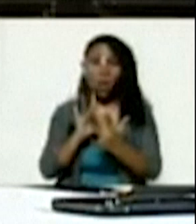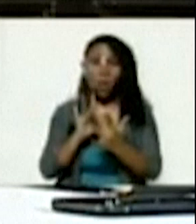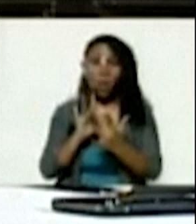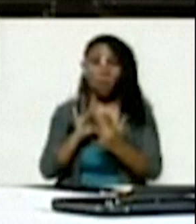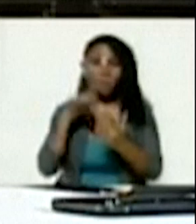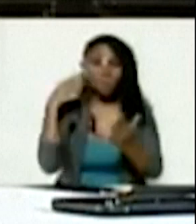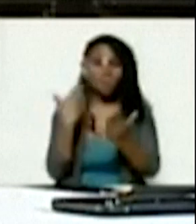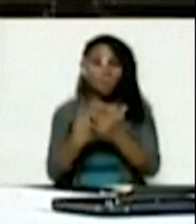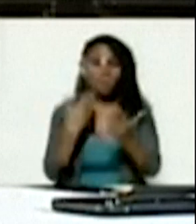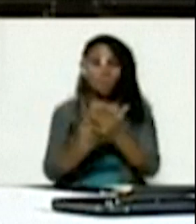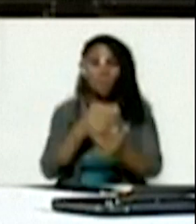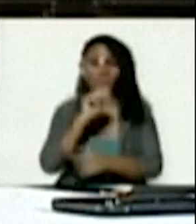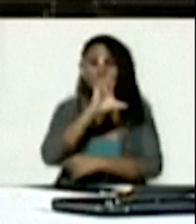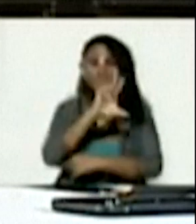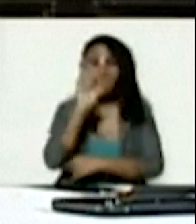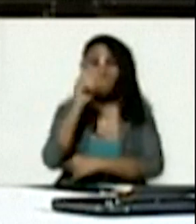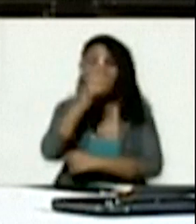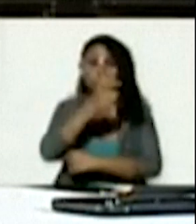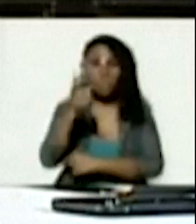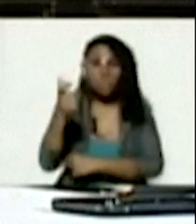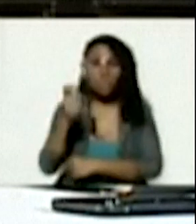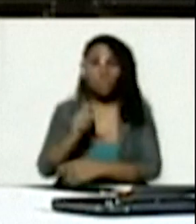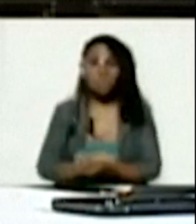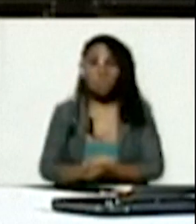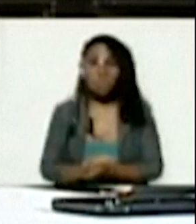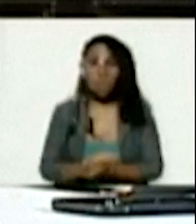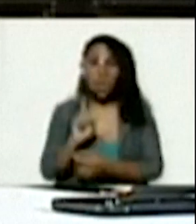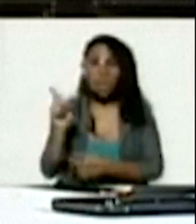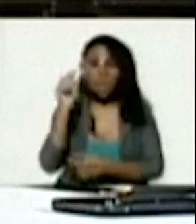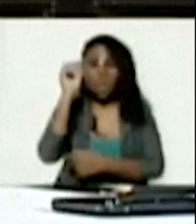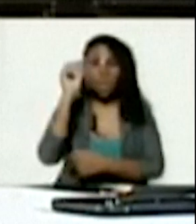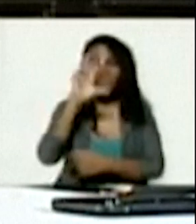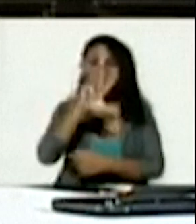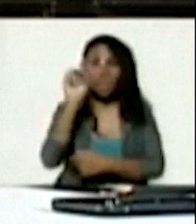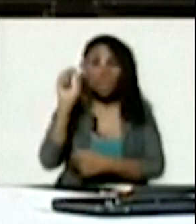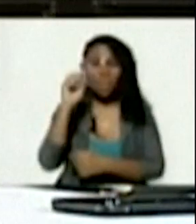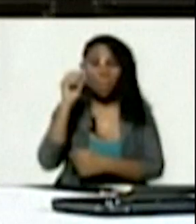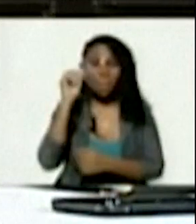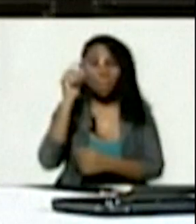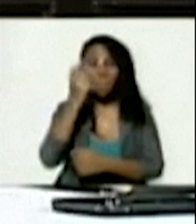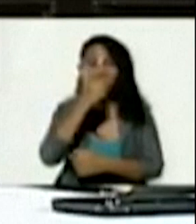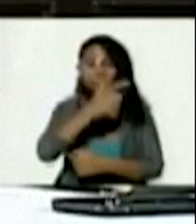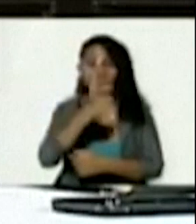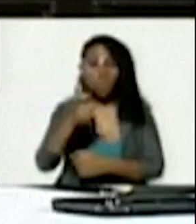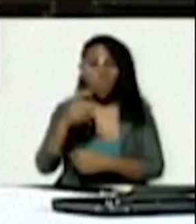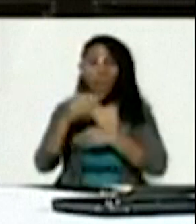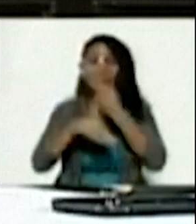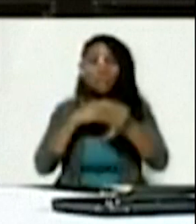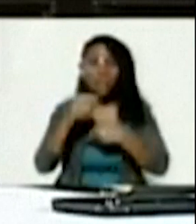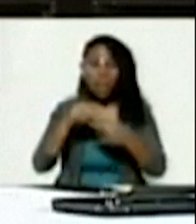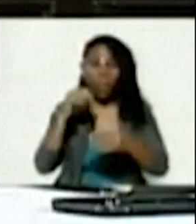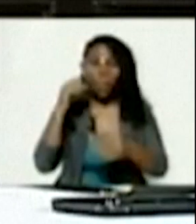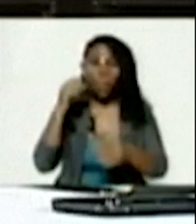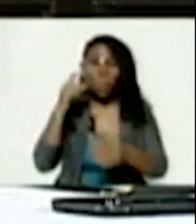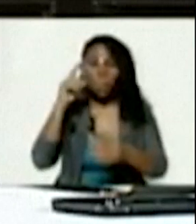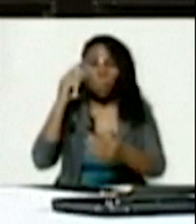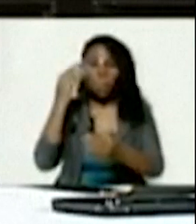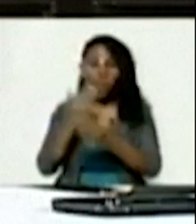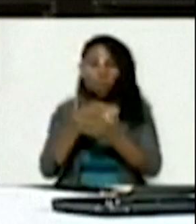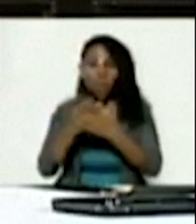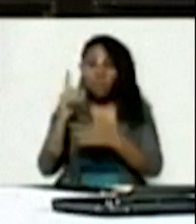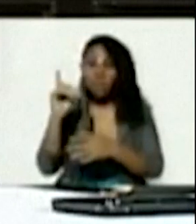con 30 personas, esas 30 personas se le hicieron las pruebas y afortunadamente